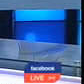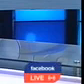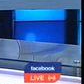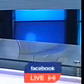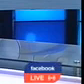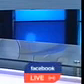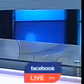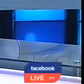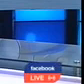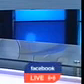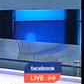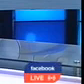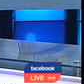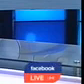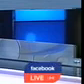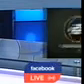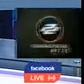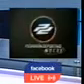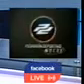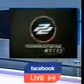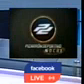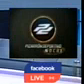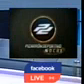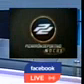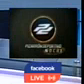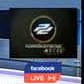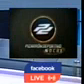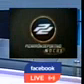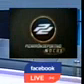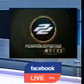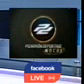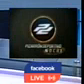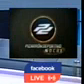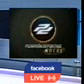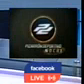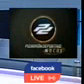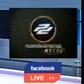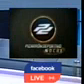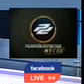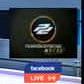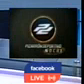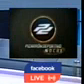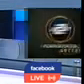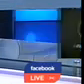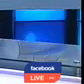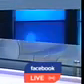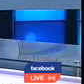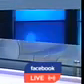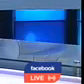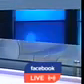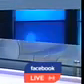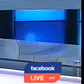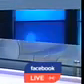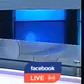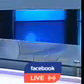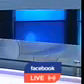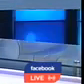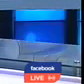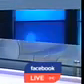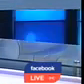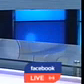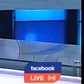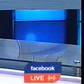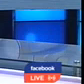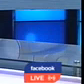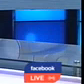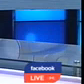información actualizada sobre las empresas interesadas en implementar el voto en el exterior. Aldair, buenas noches, te escuchamos.